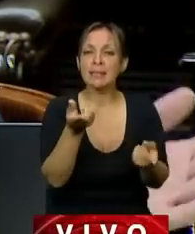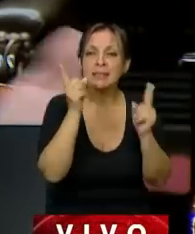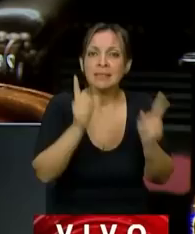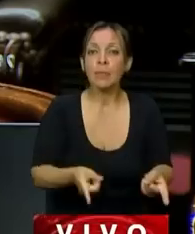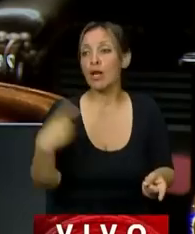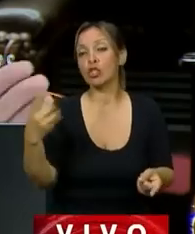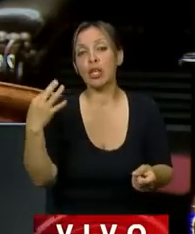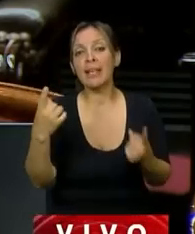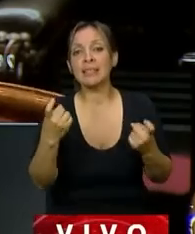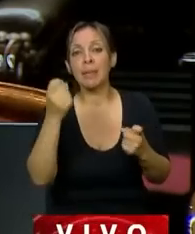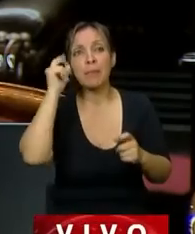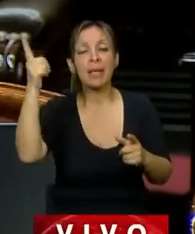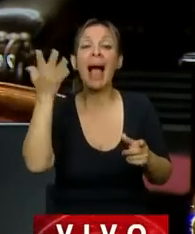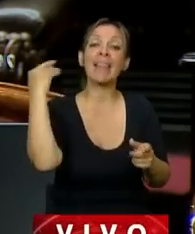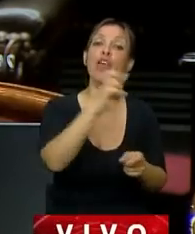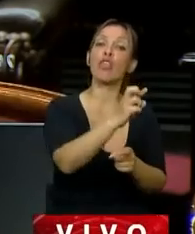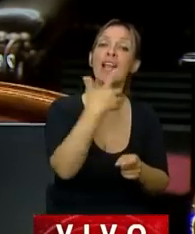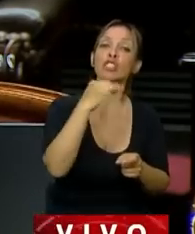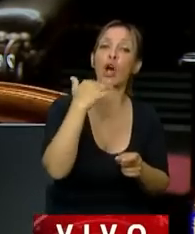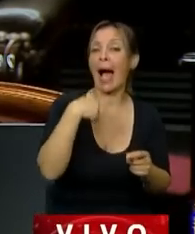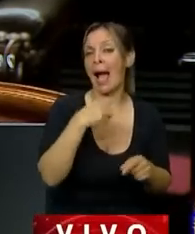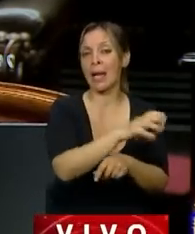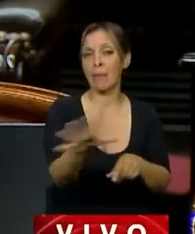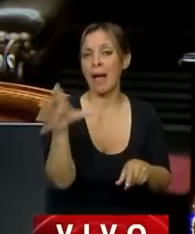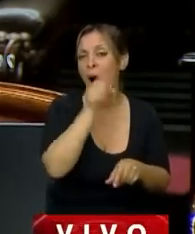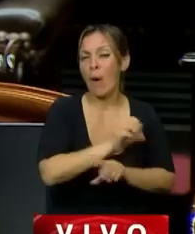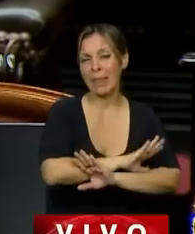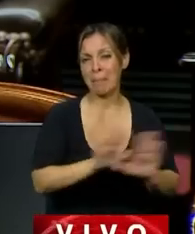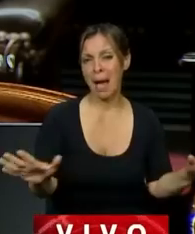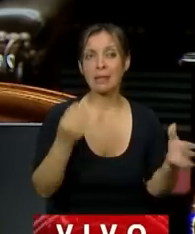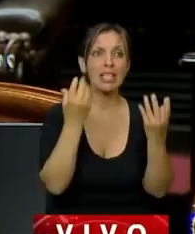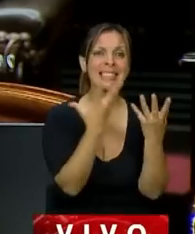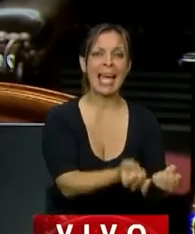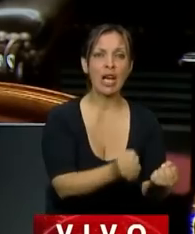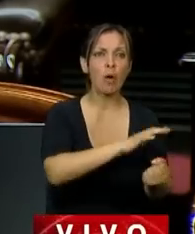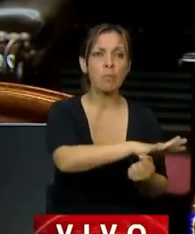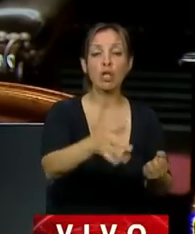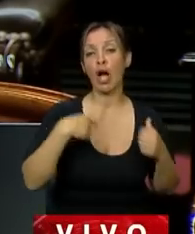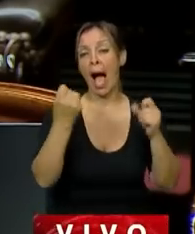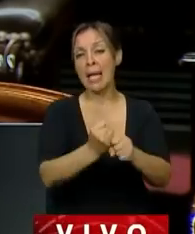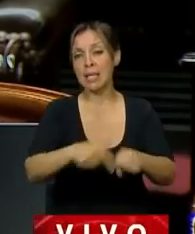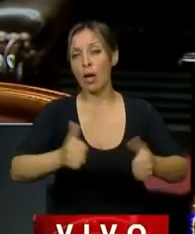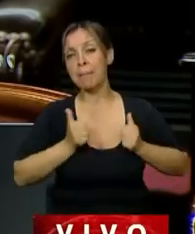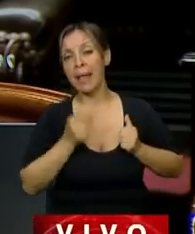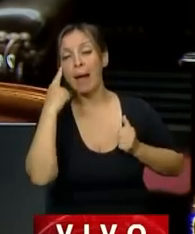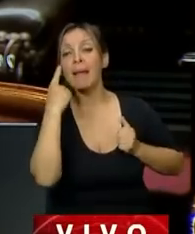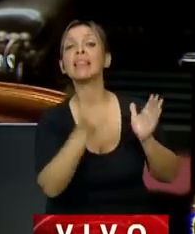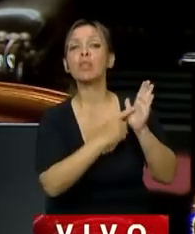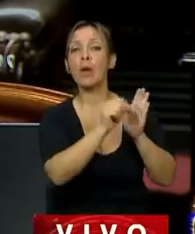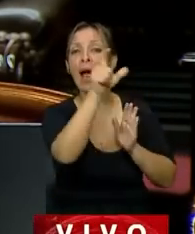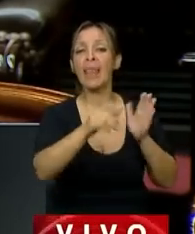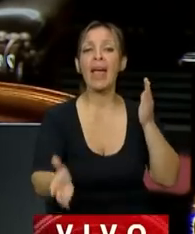tener que ser más creativos. Tuvimos el dólar soja, el campo ya no da para más, está con una sequía tremenda. Yo todavía estoy esperando, presidente, que el titular de